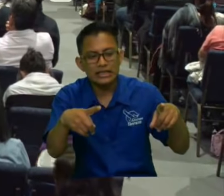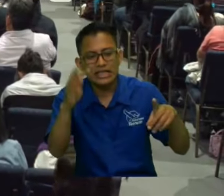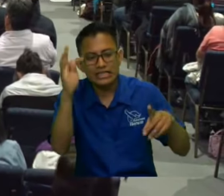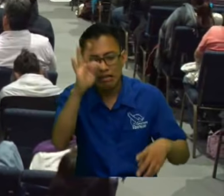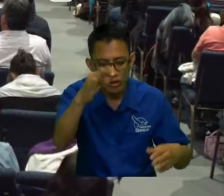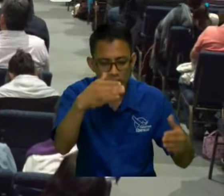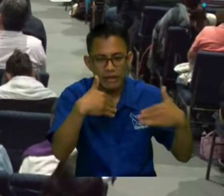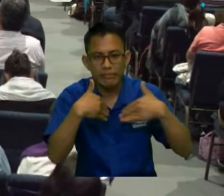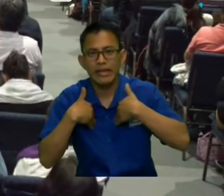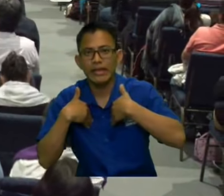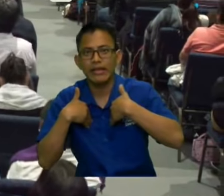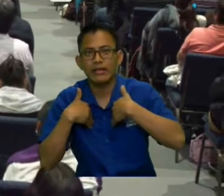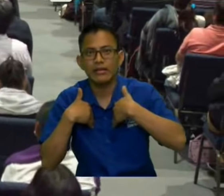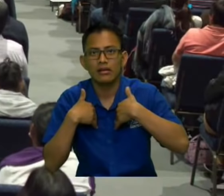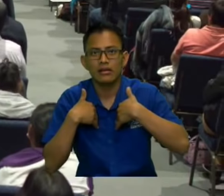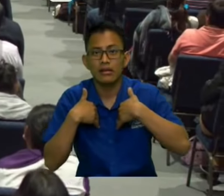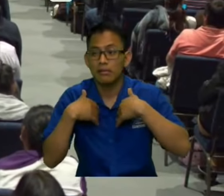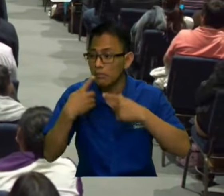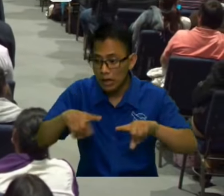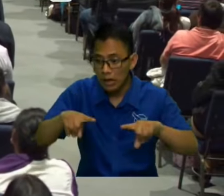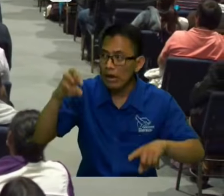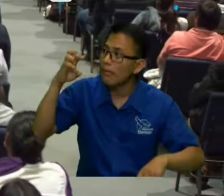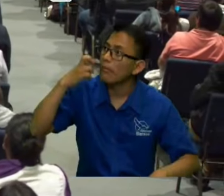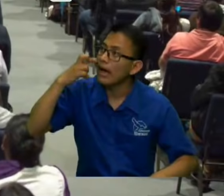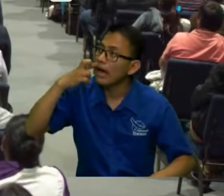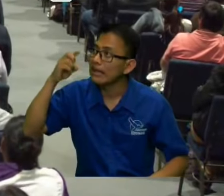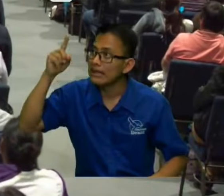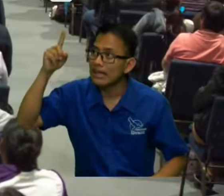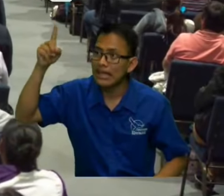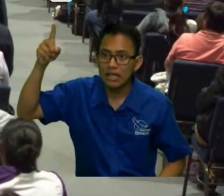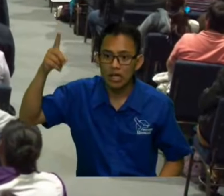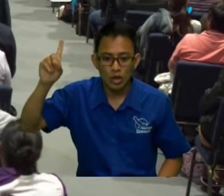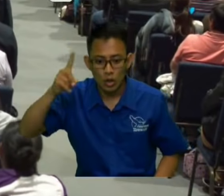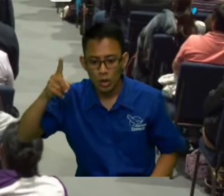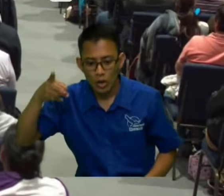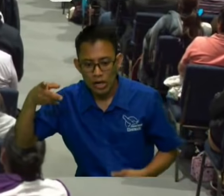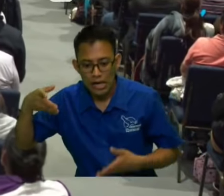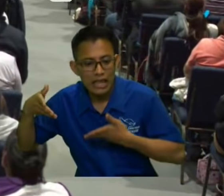él como lo hizo de mí. ¿Por qué razón? Porque no hizo ningún milagro.